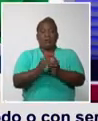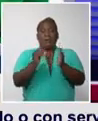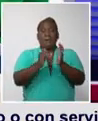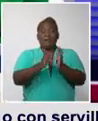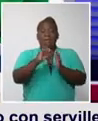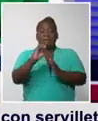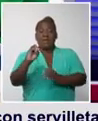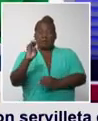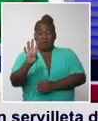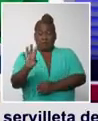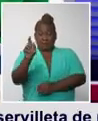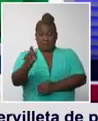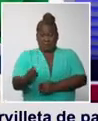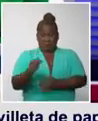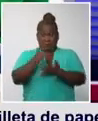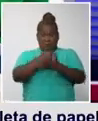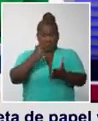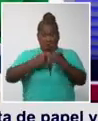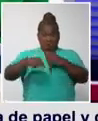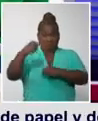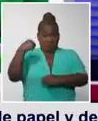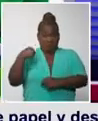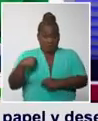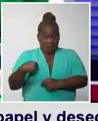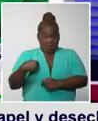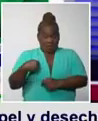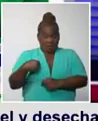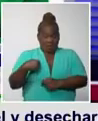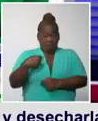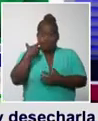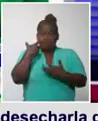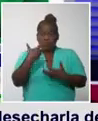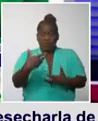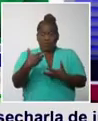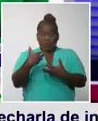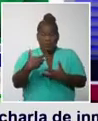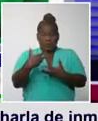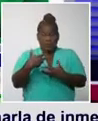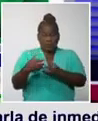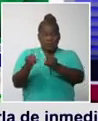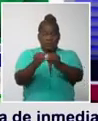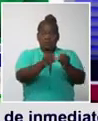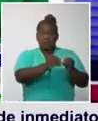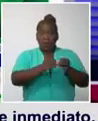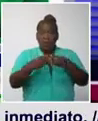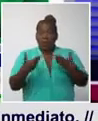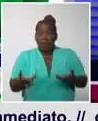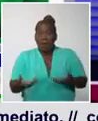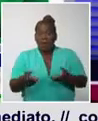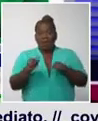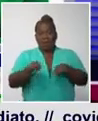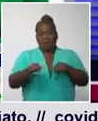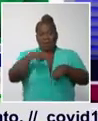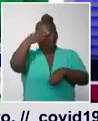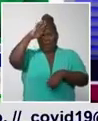ayer, nuevamente la transmisión predominante es la transmisión autóctona en nuestro territorio.